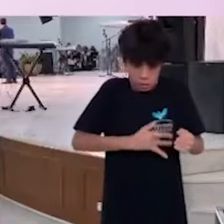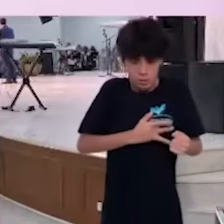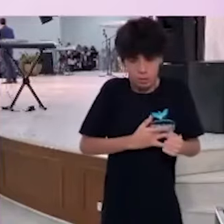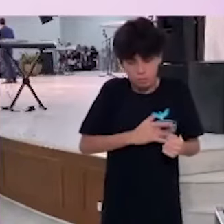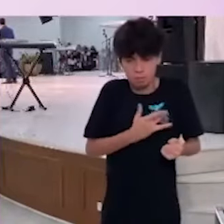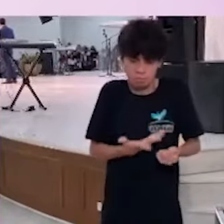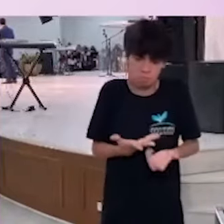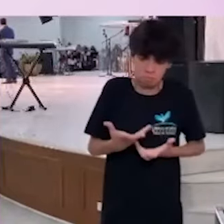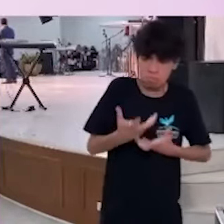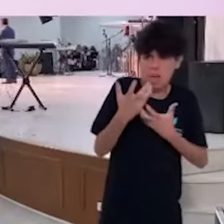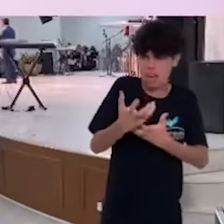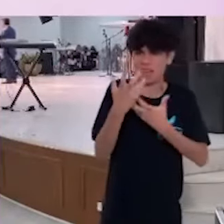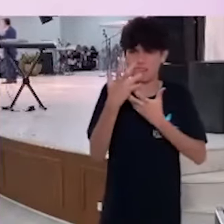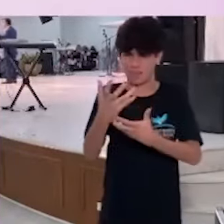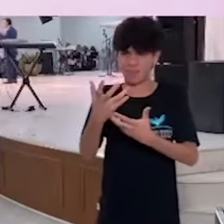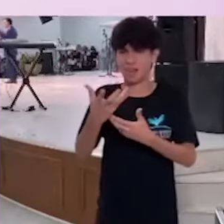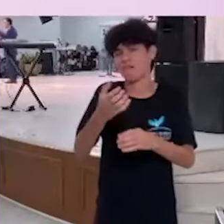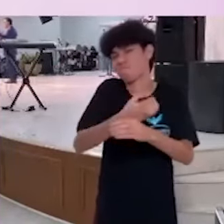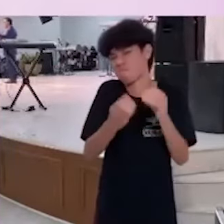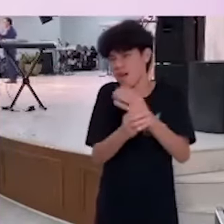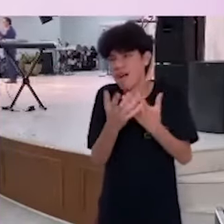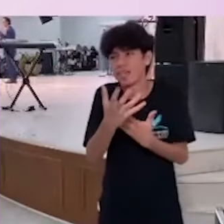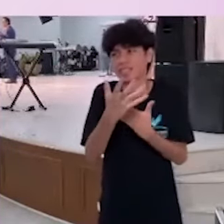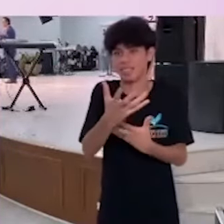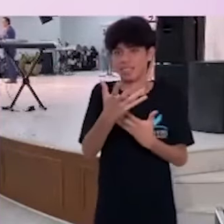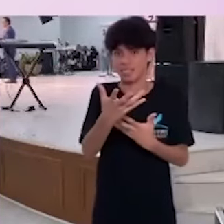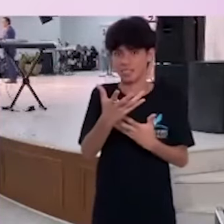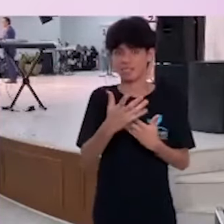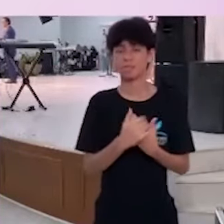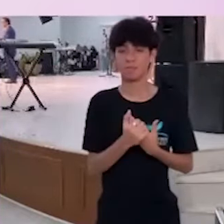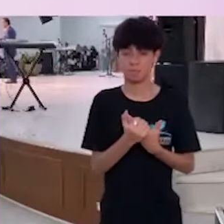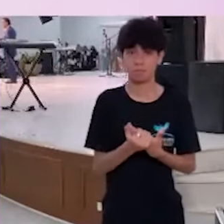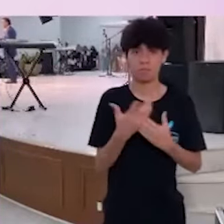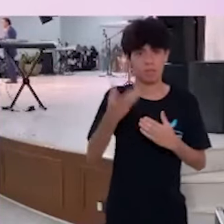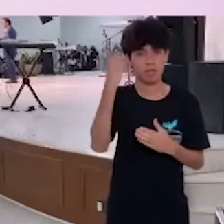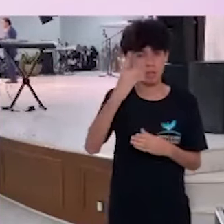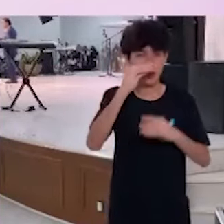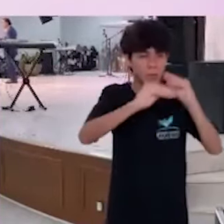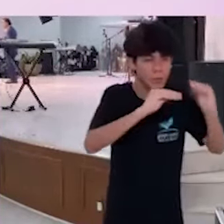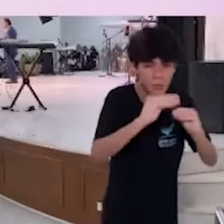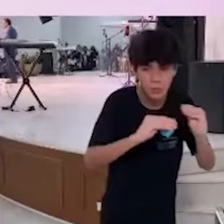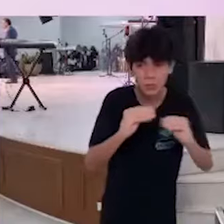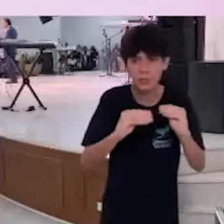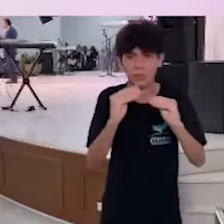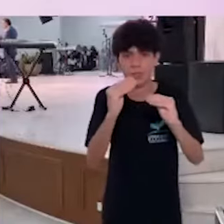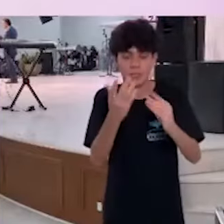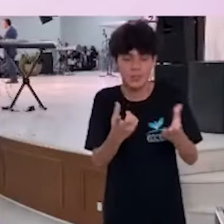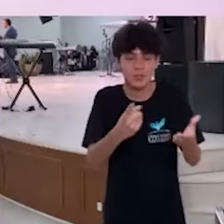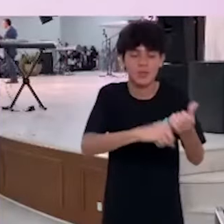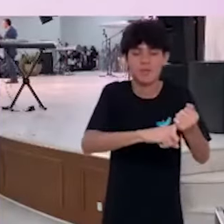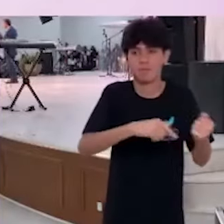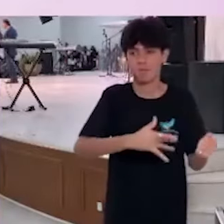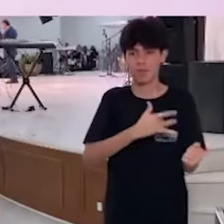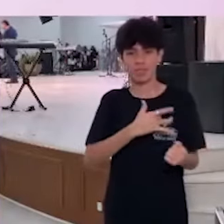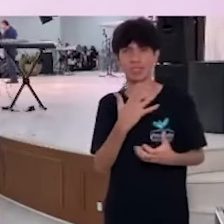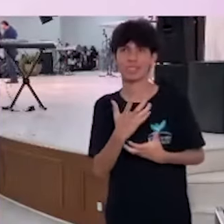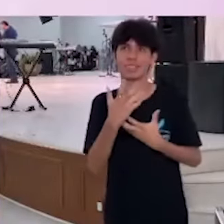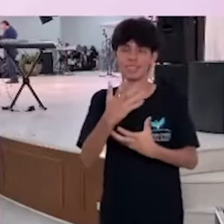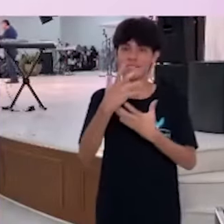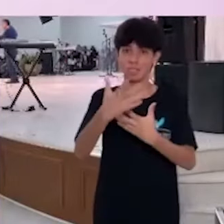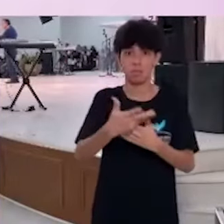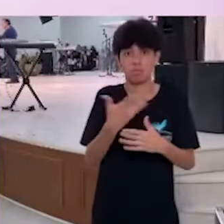es maravilloso, eso es algo extraordinario que Dios puso en nosotros, Dios, cuando nos creó. Toda clase de deseos, y